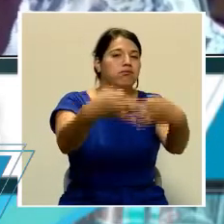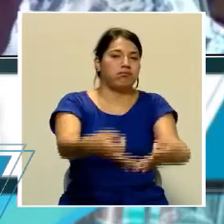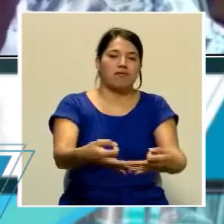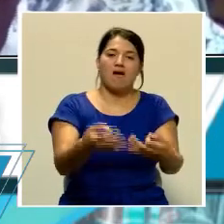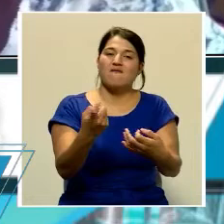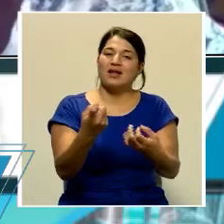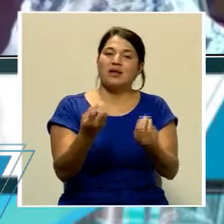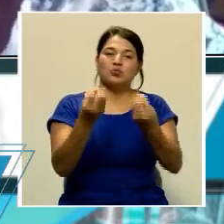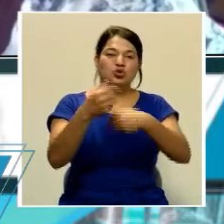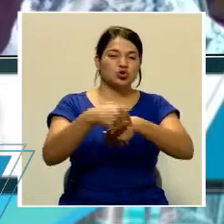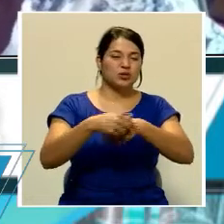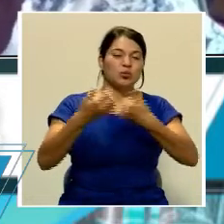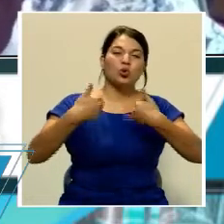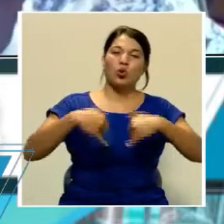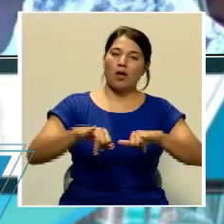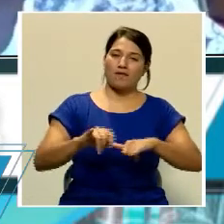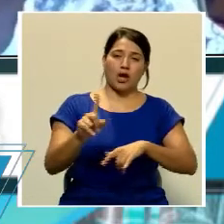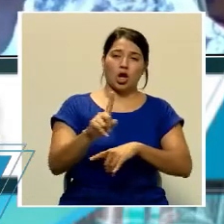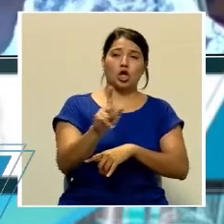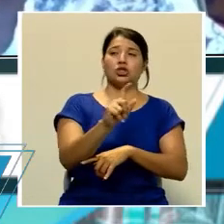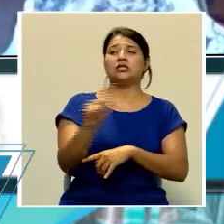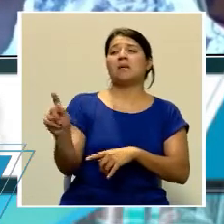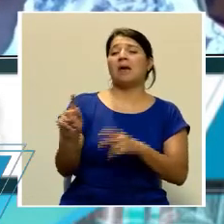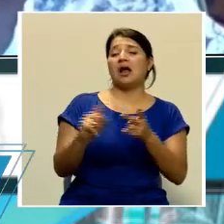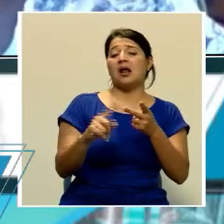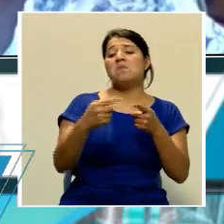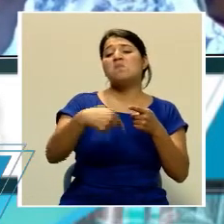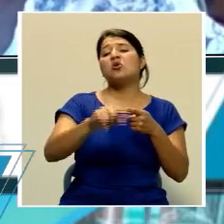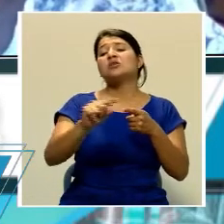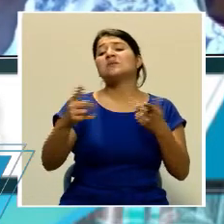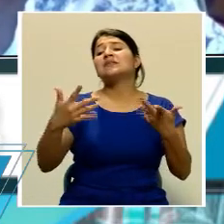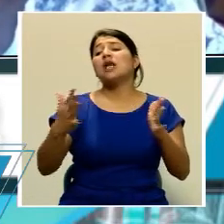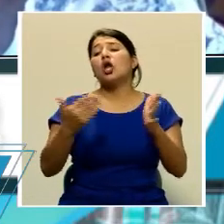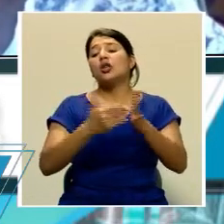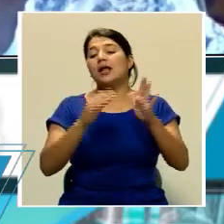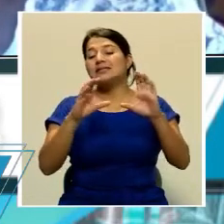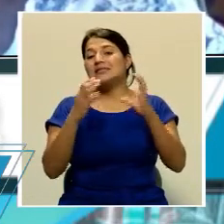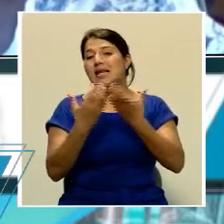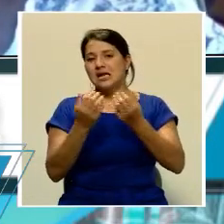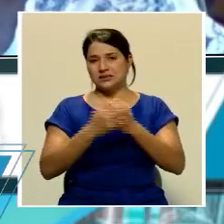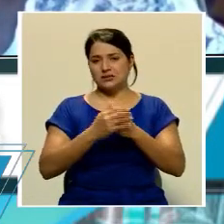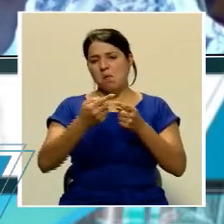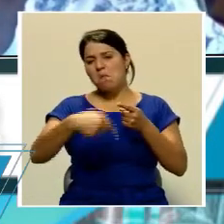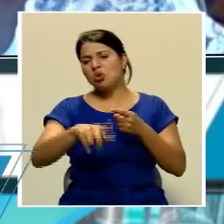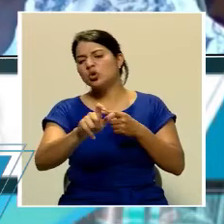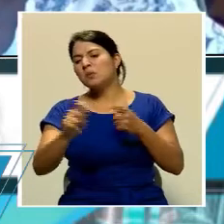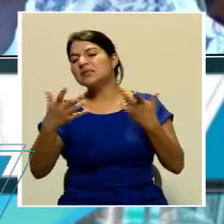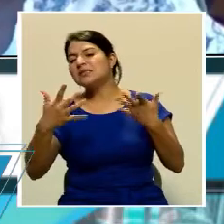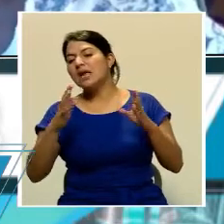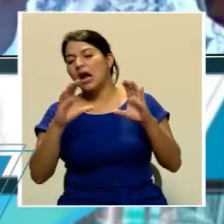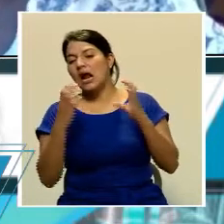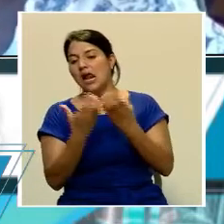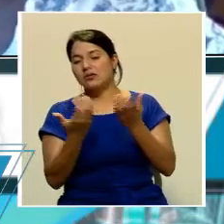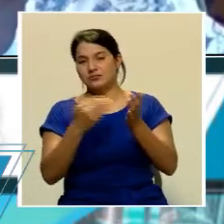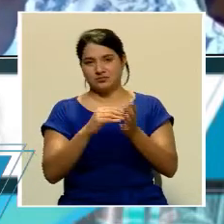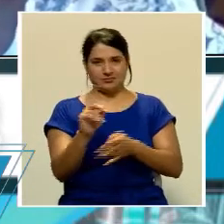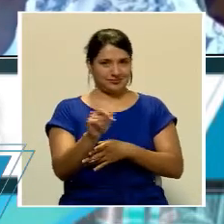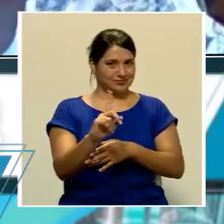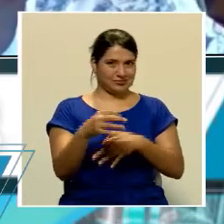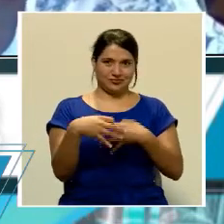se miden meses, al menos en meses, y que las consecuencias se van a prolongar por años.